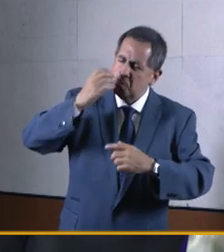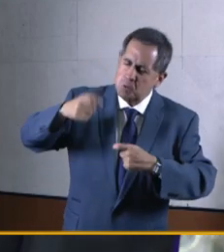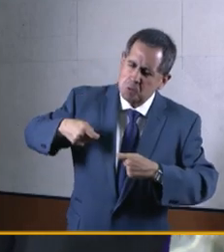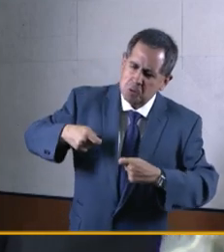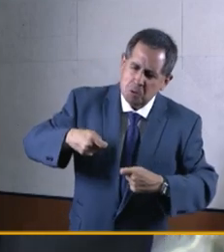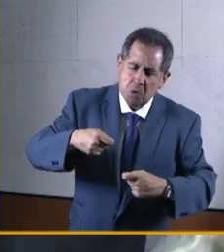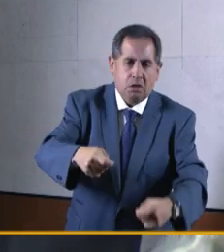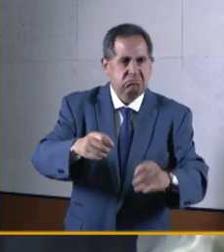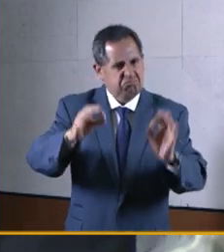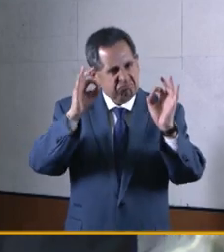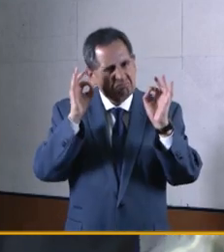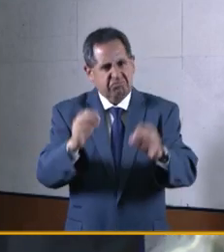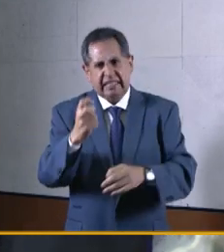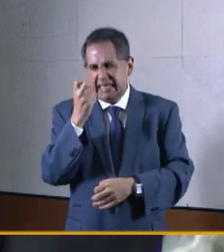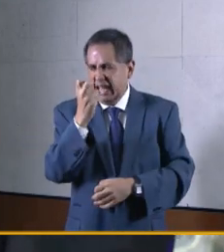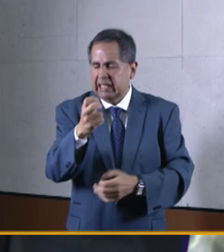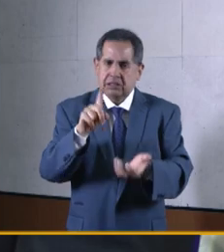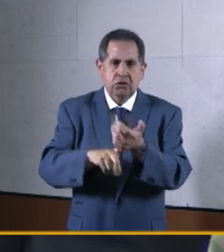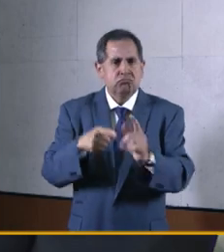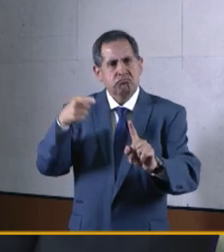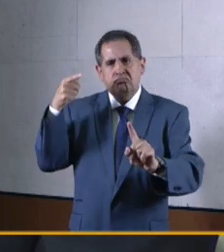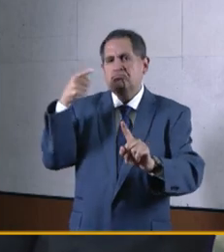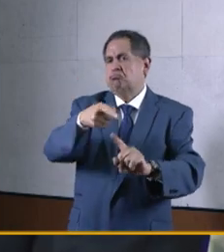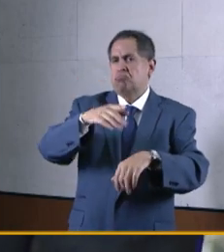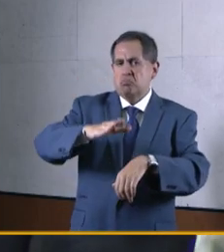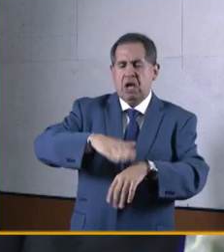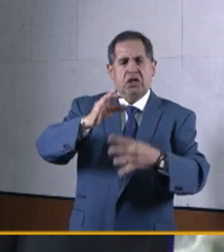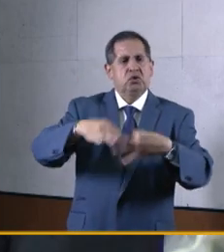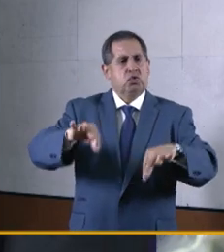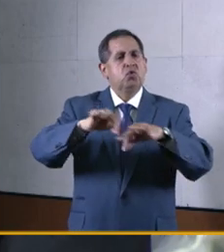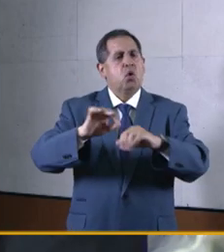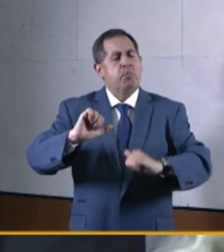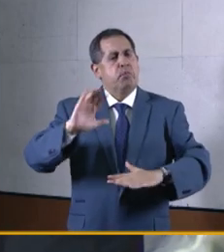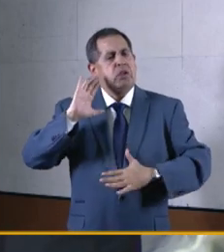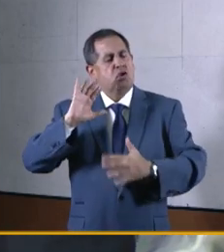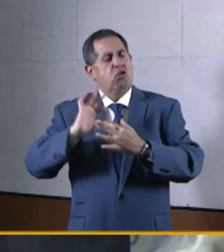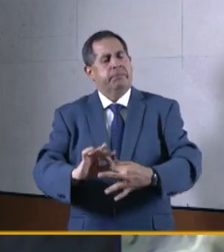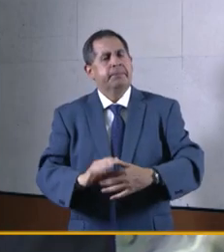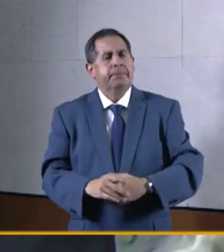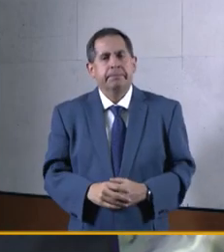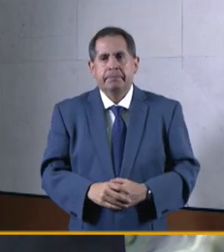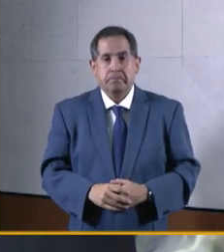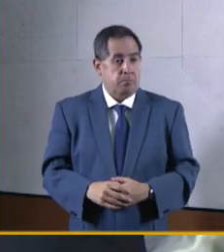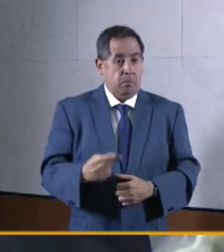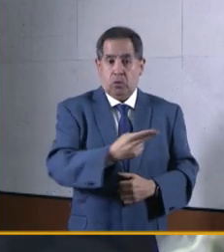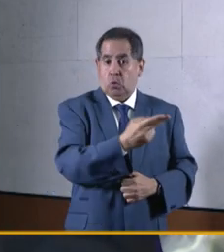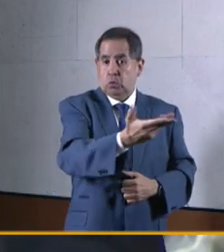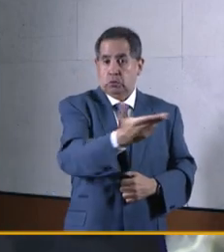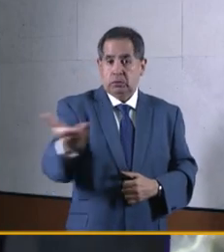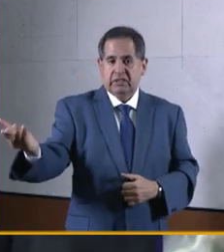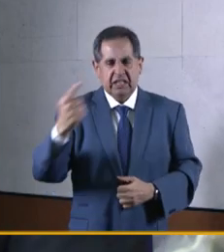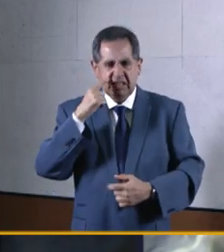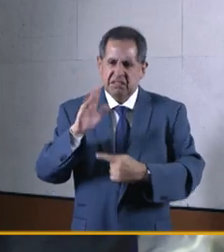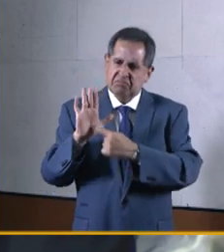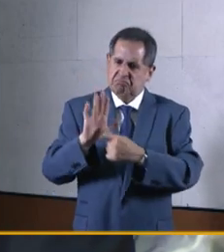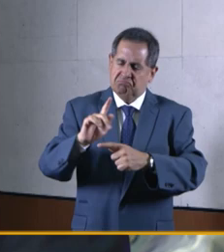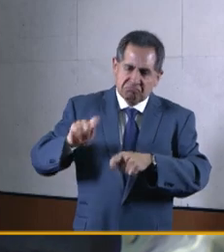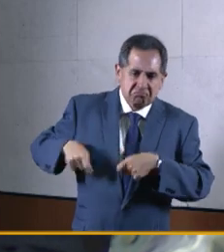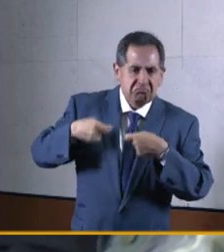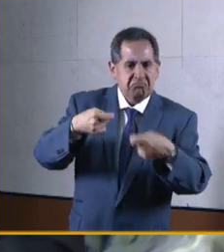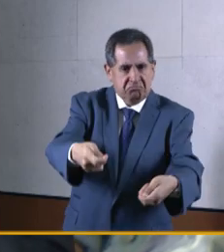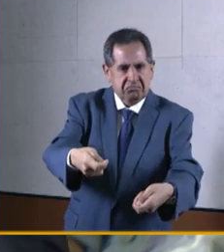y constituye otro de nuestros mayores compromisos ustedes la están recibiendo